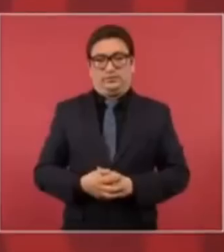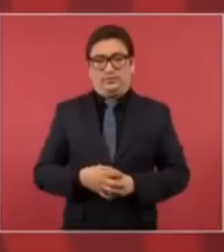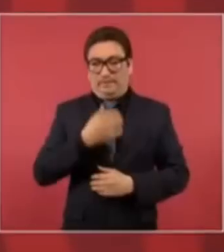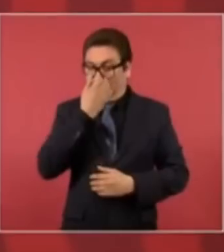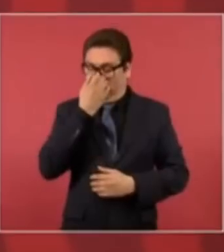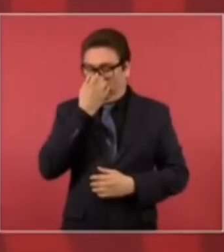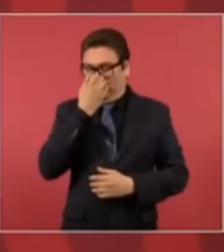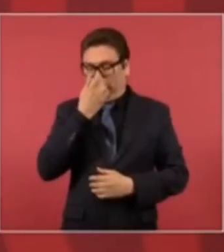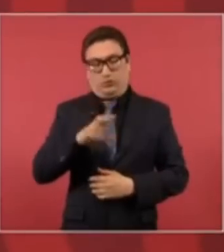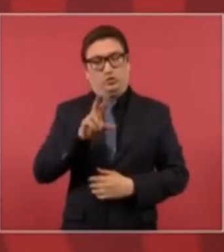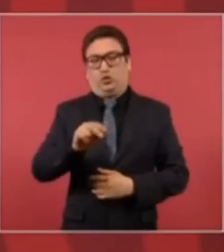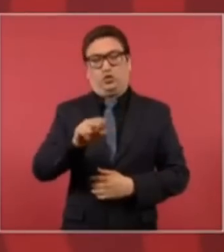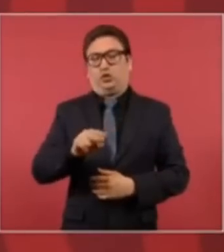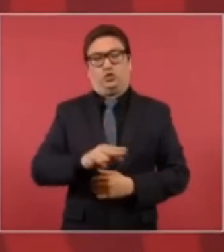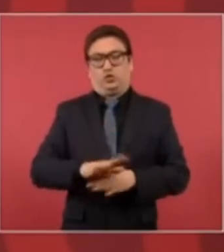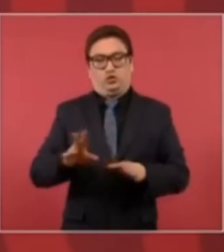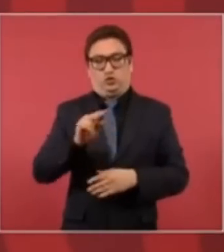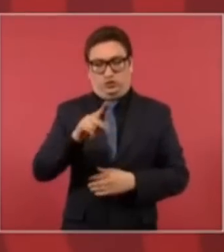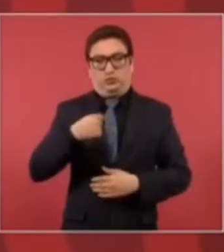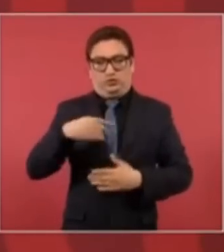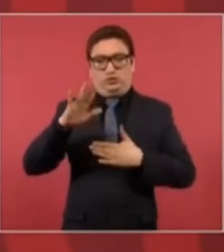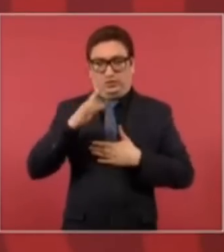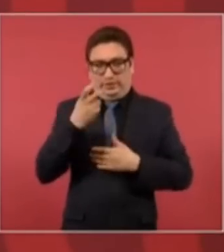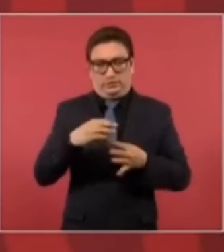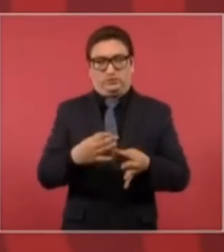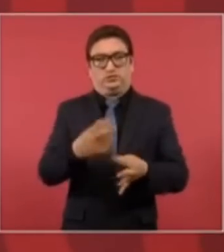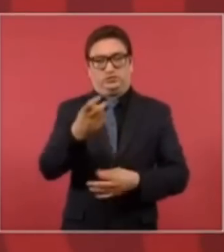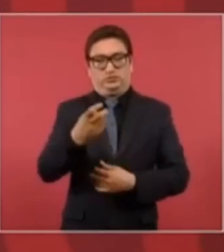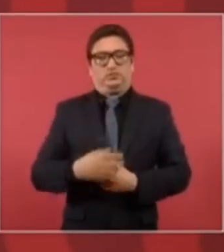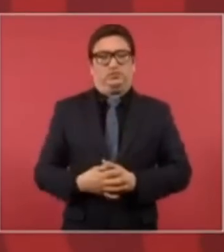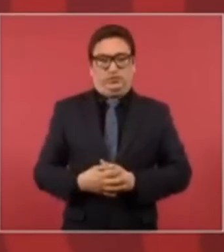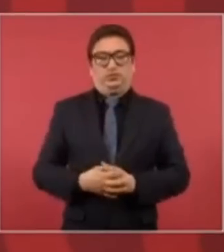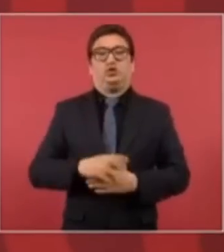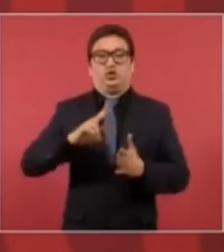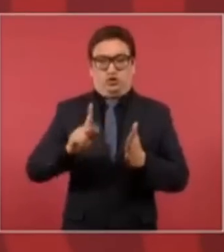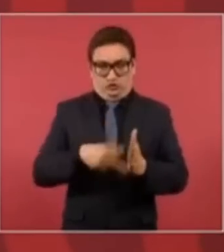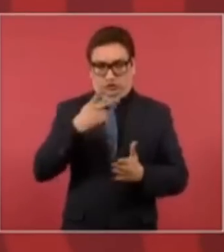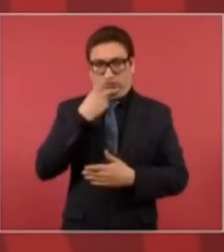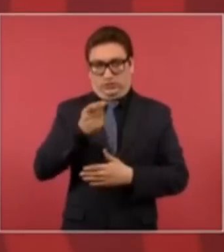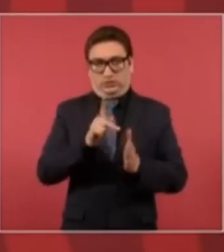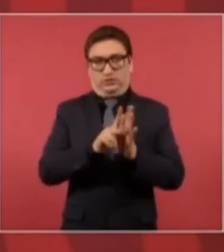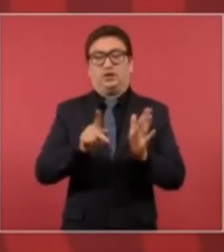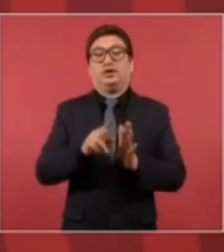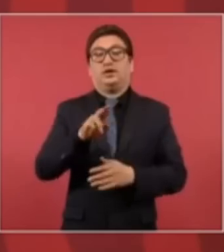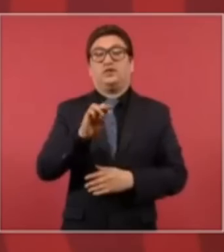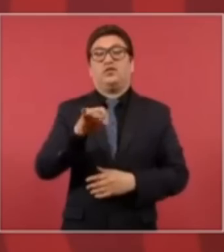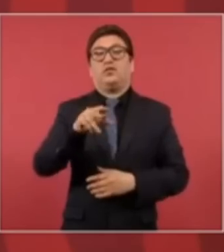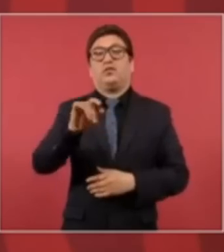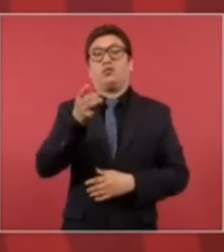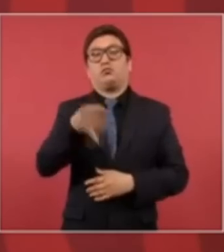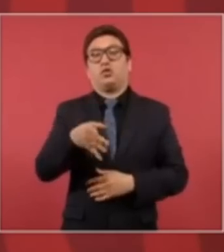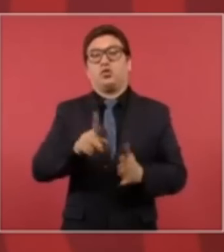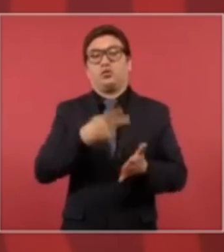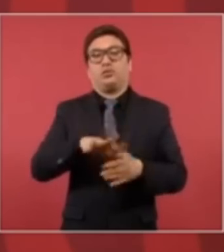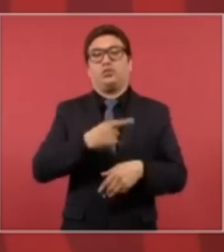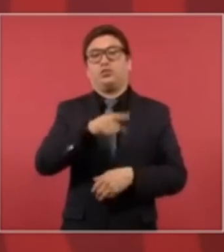No, y es mi compromiso. Y les voy a volver a ganar a los del Reforma. Porque no